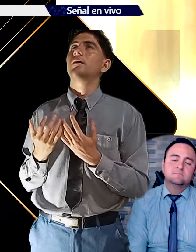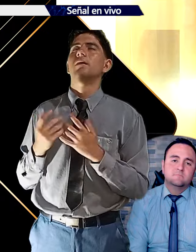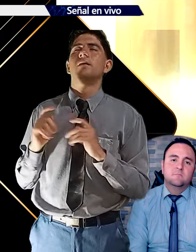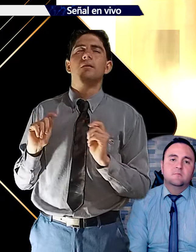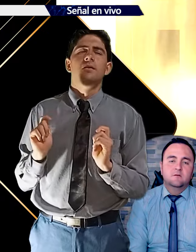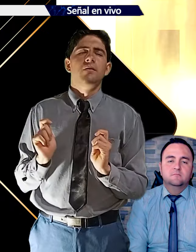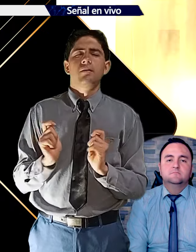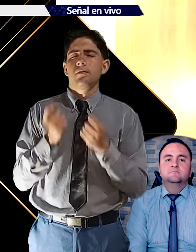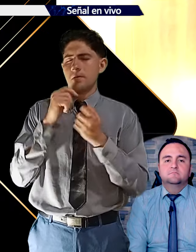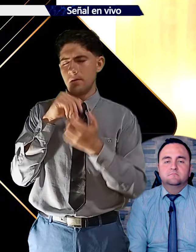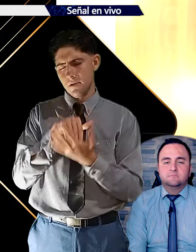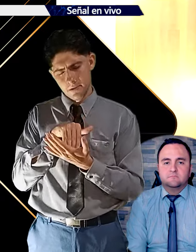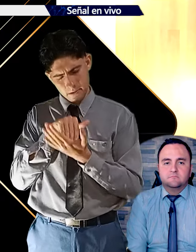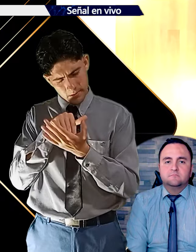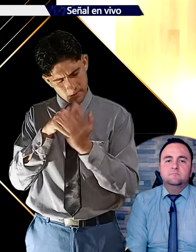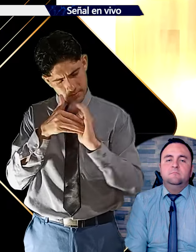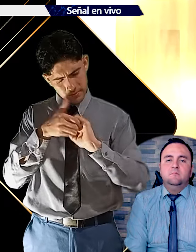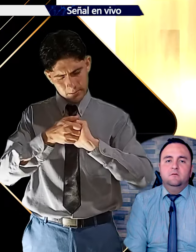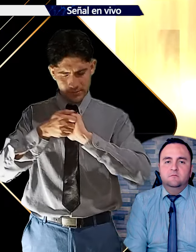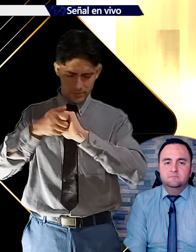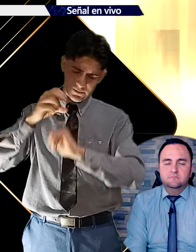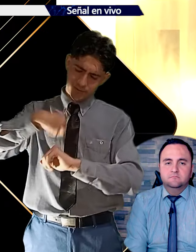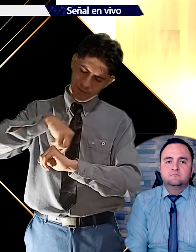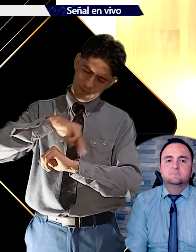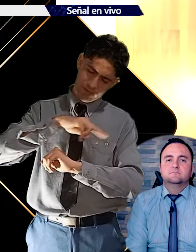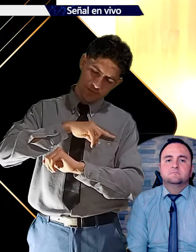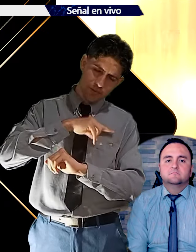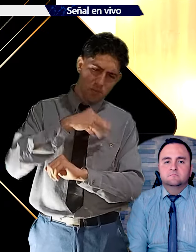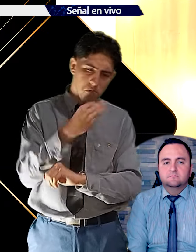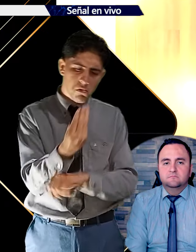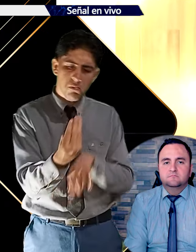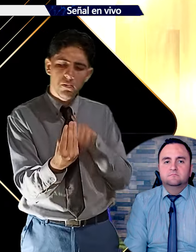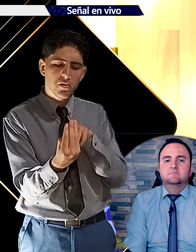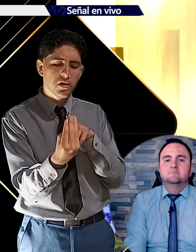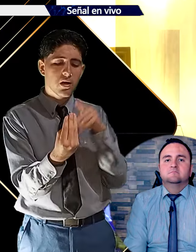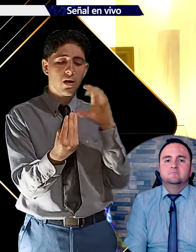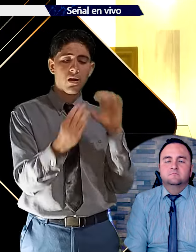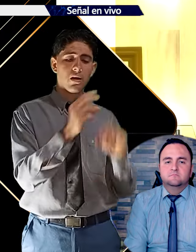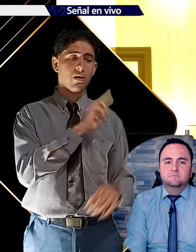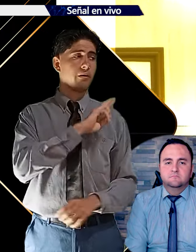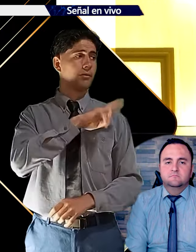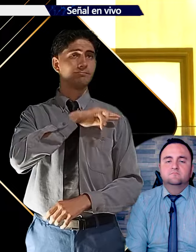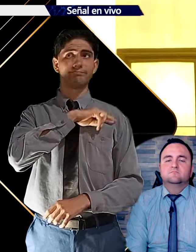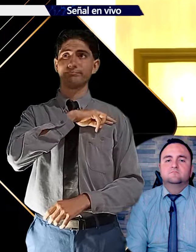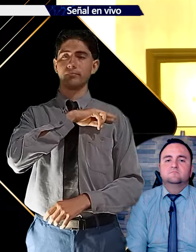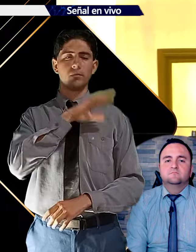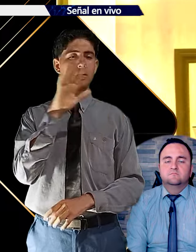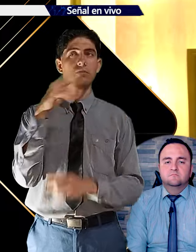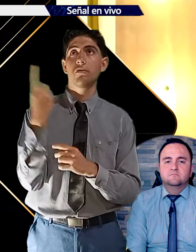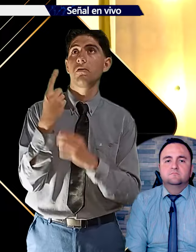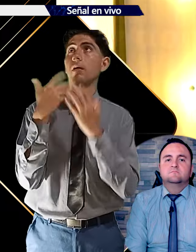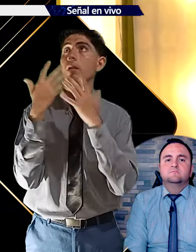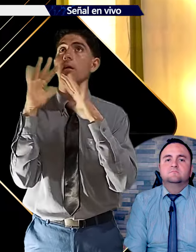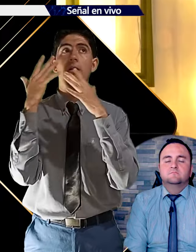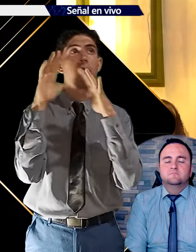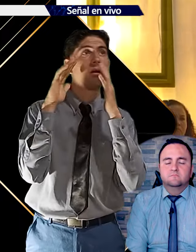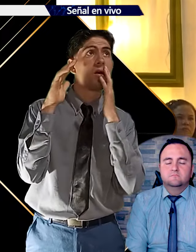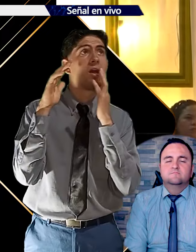ni nadie nos podrá hacer daño. Yo quiero que, iglesia, entendamos esta mañana que nosotros no somos un grupo de